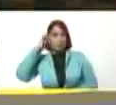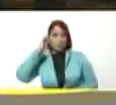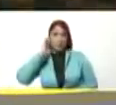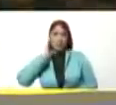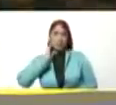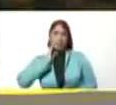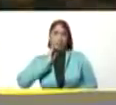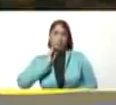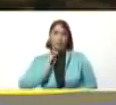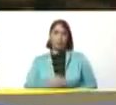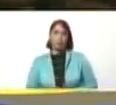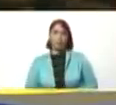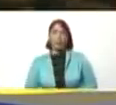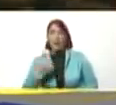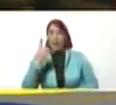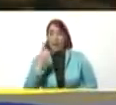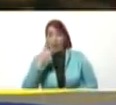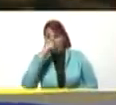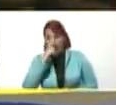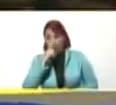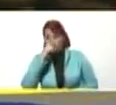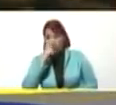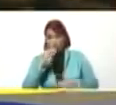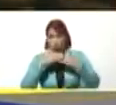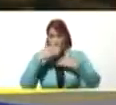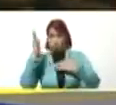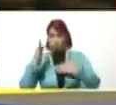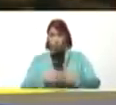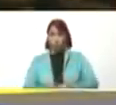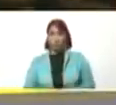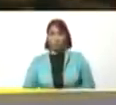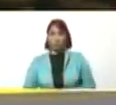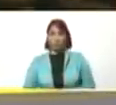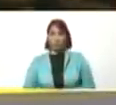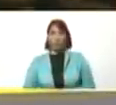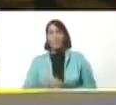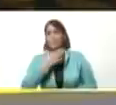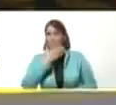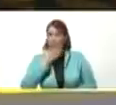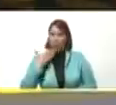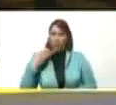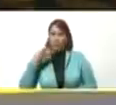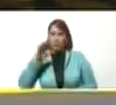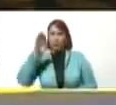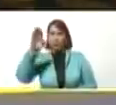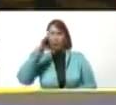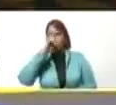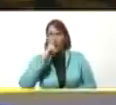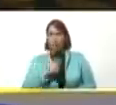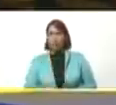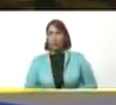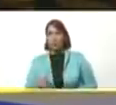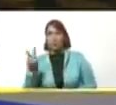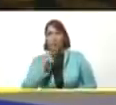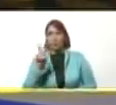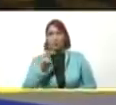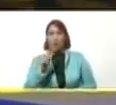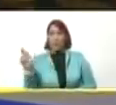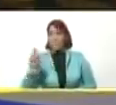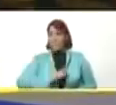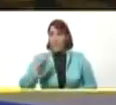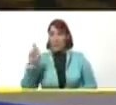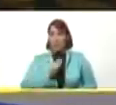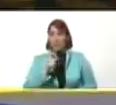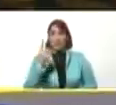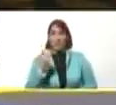que los años que están por llegar serán mejores para Venezuela. que los meses que están por venir